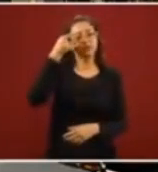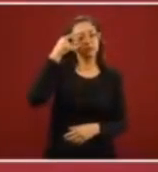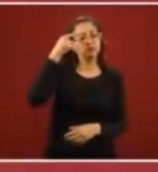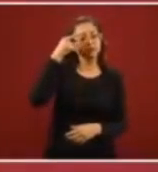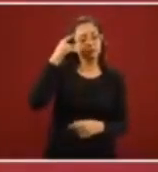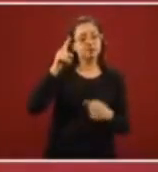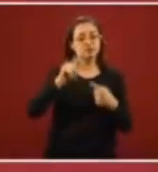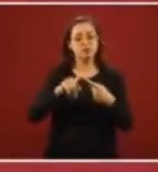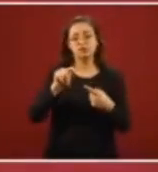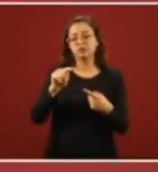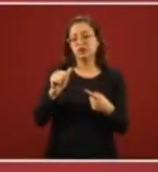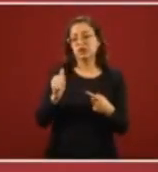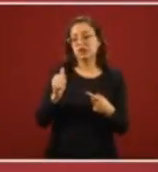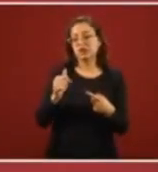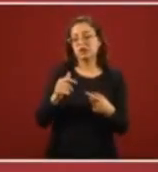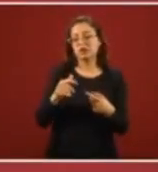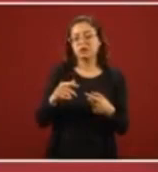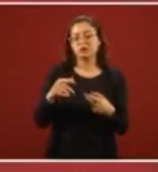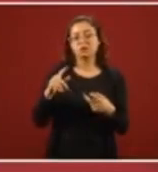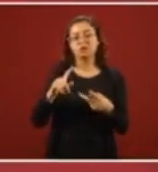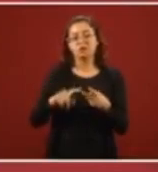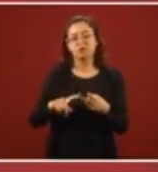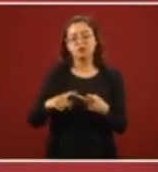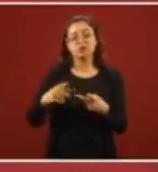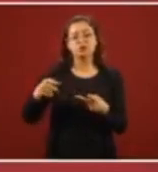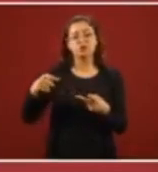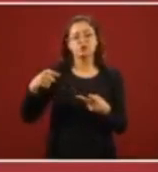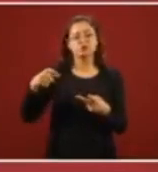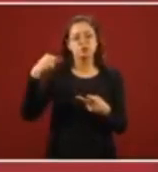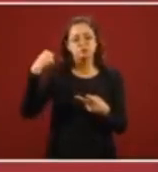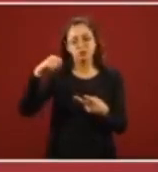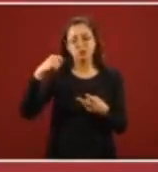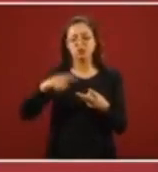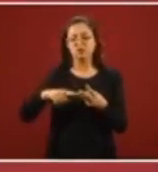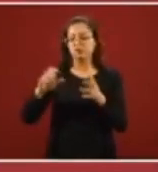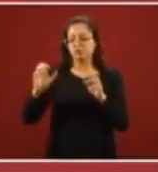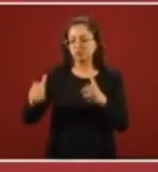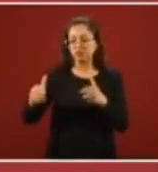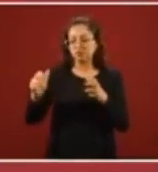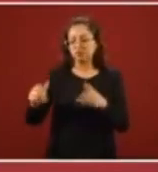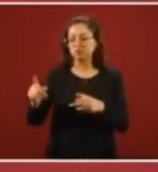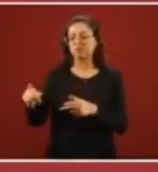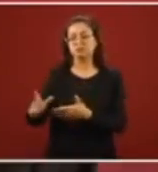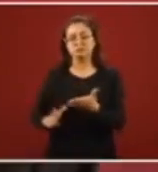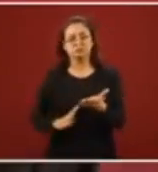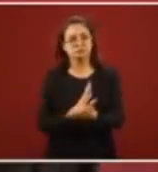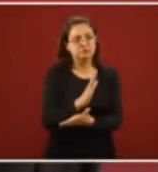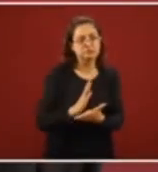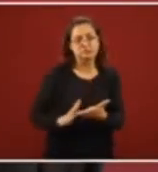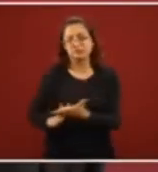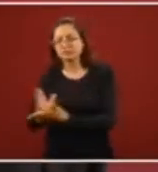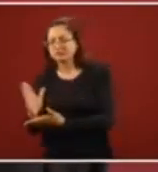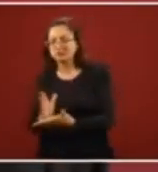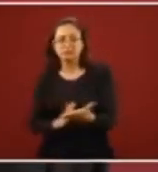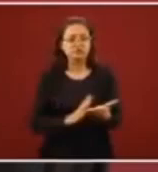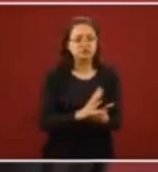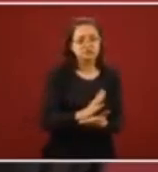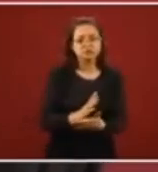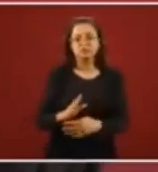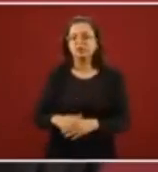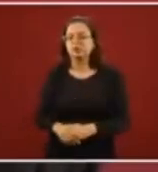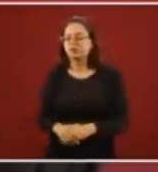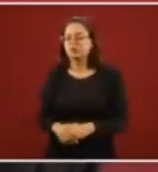por el Seigo, Tenosique, Tabasco. Tenemos más de cuatro mil